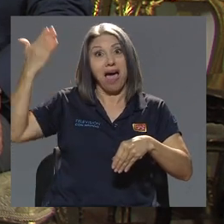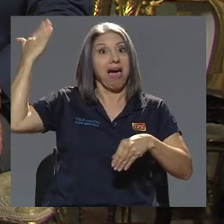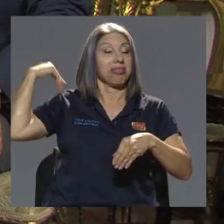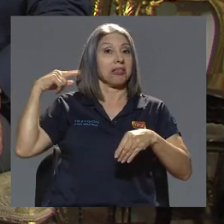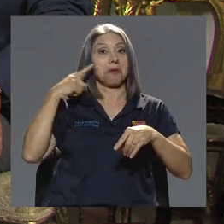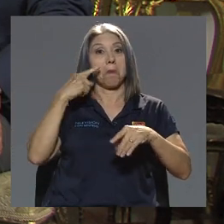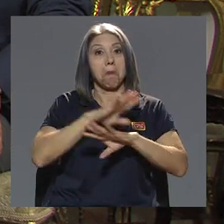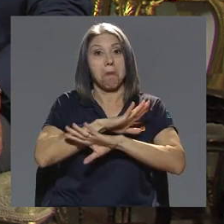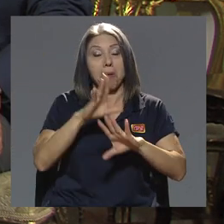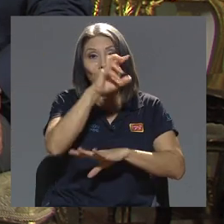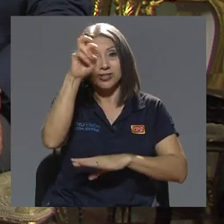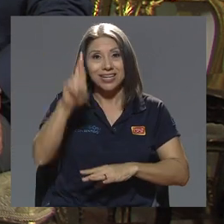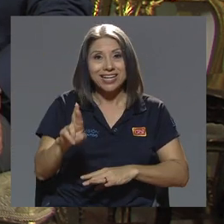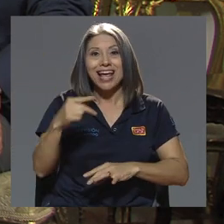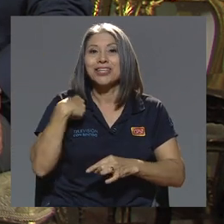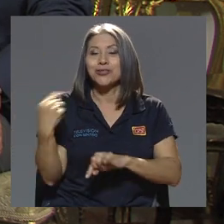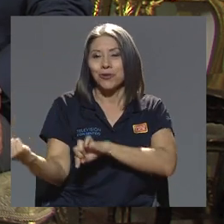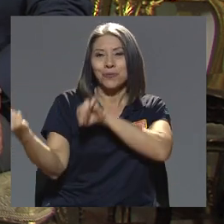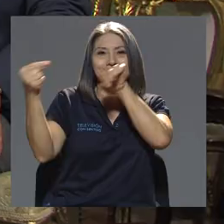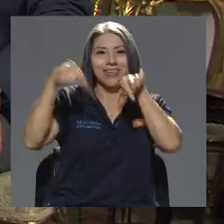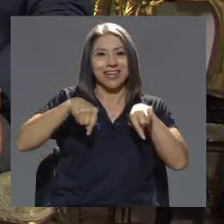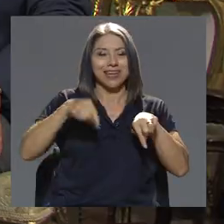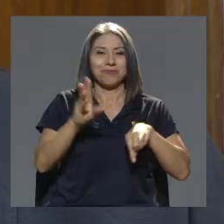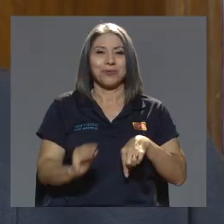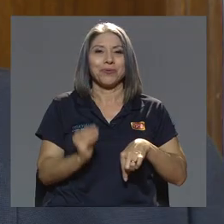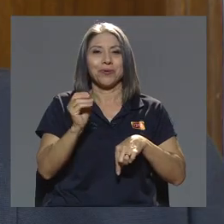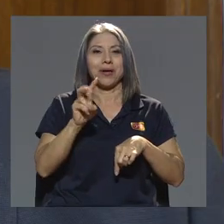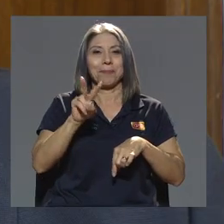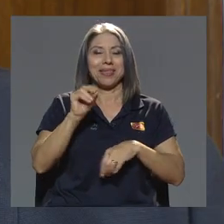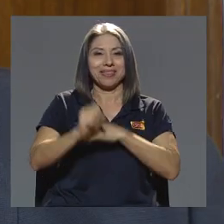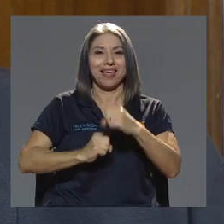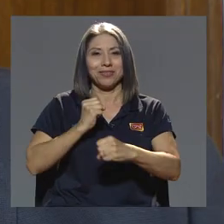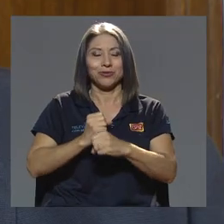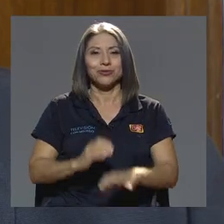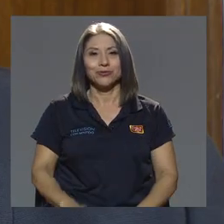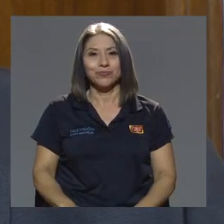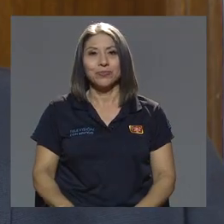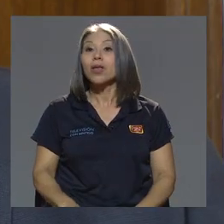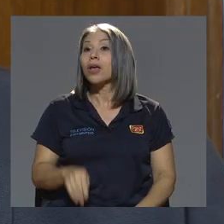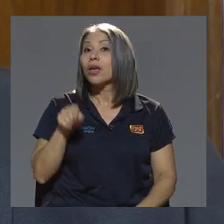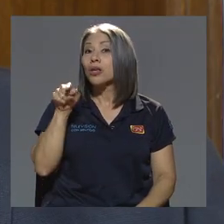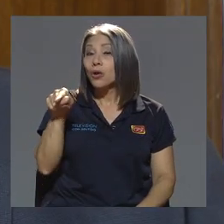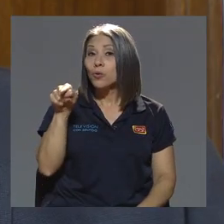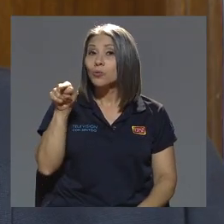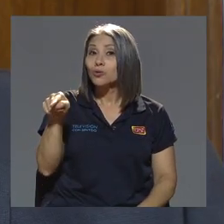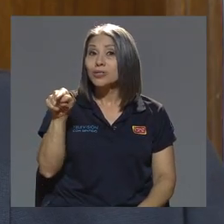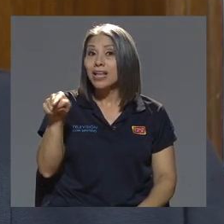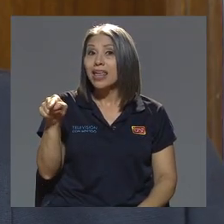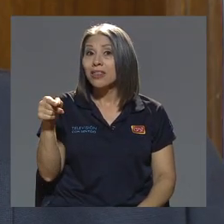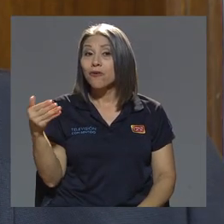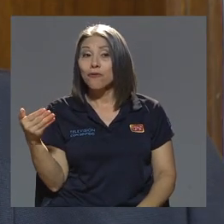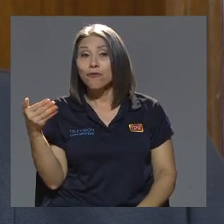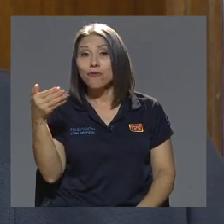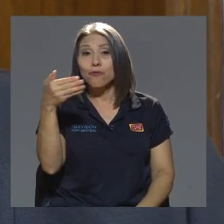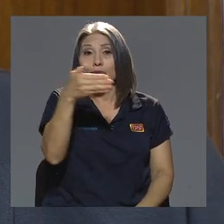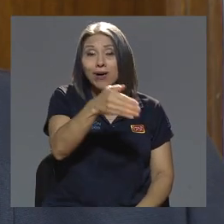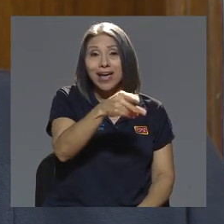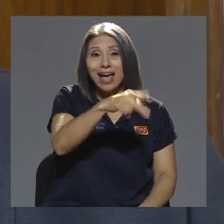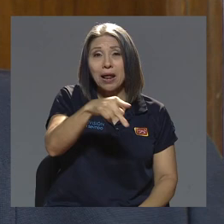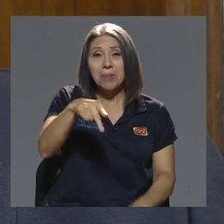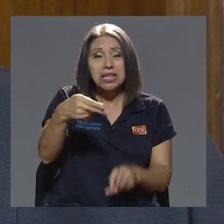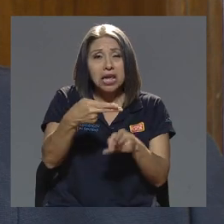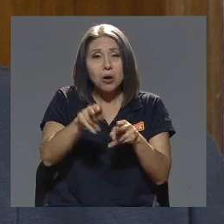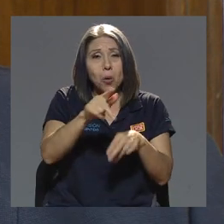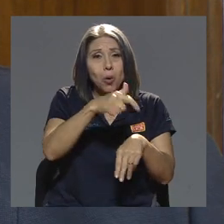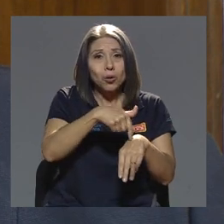vine que de hecho, a los 20 años. Que de hecho usted tuvo un viaje muy corto a la playa, de inmediato